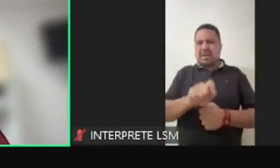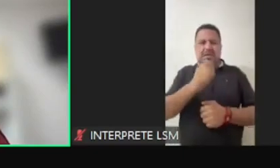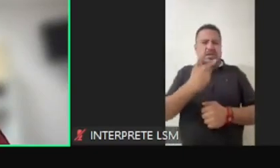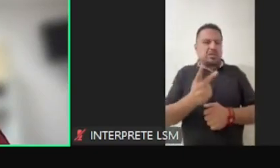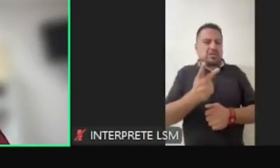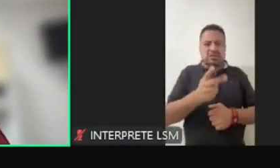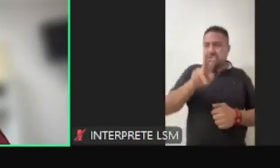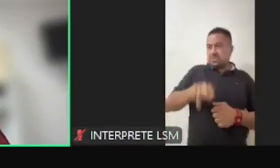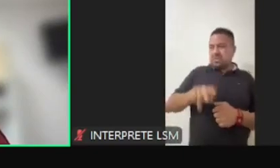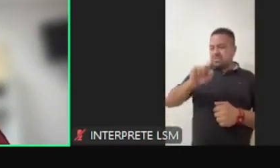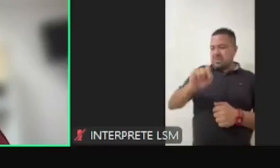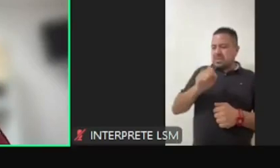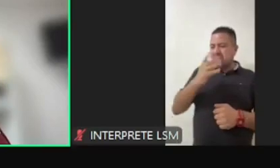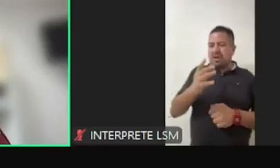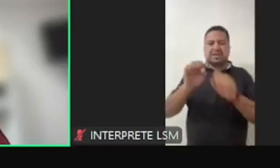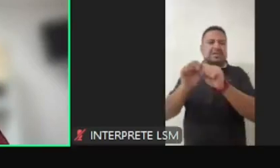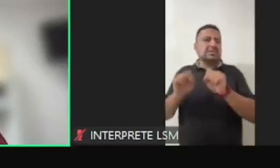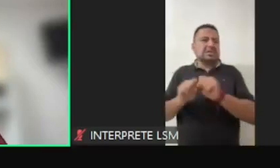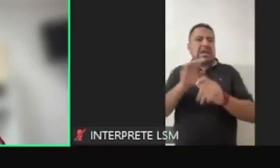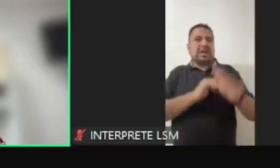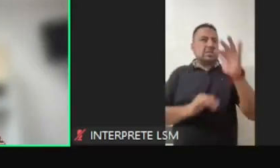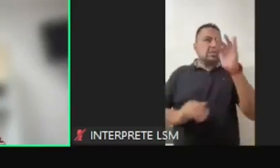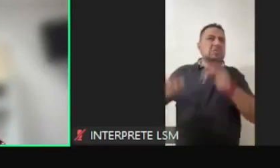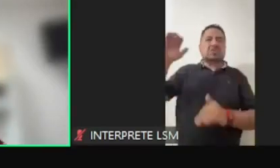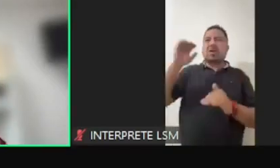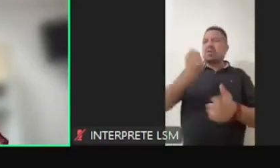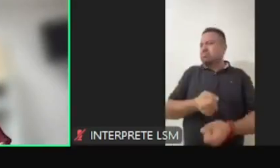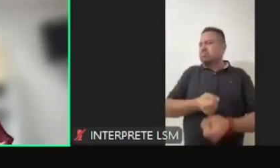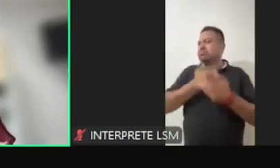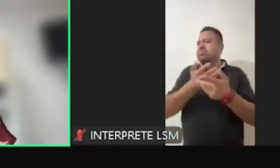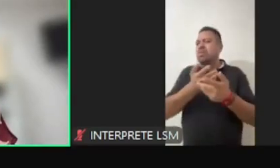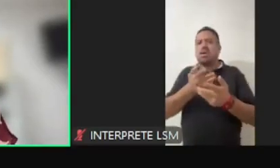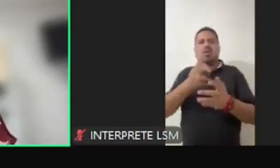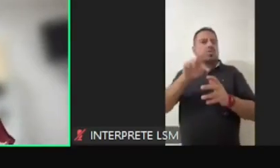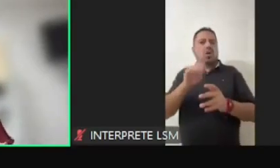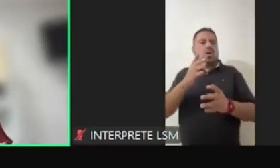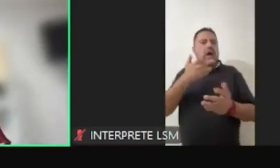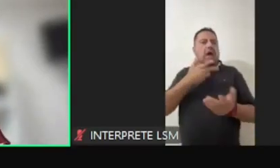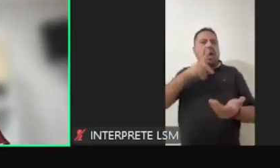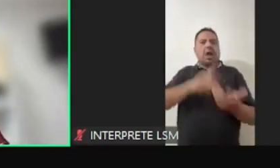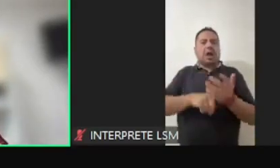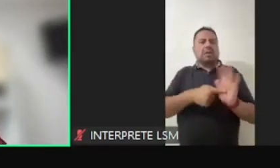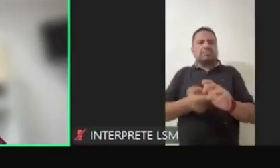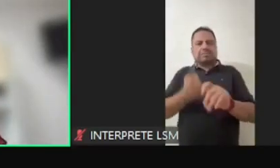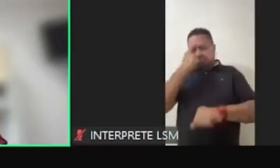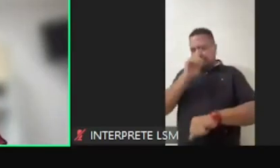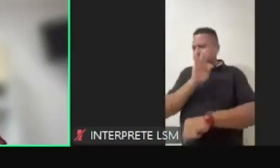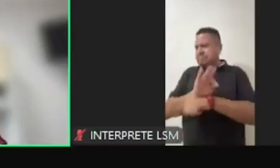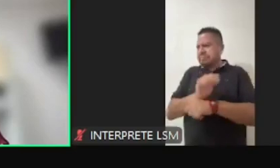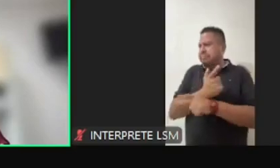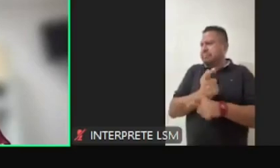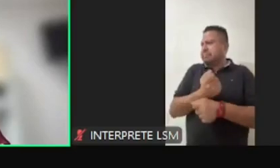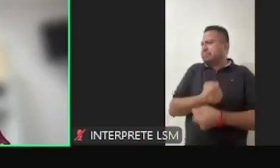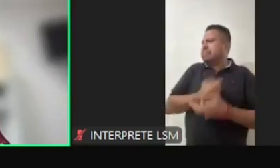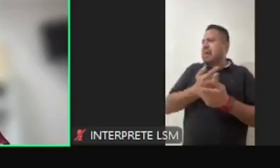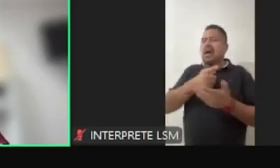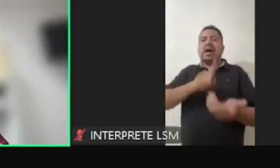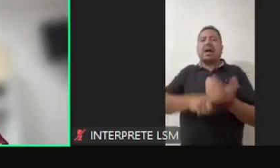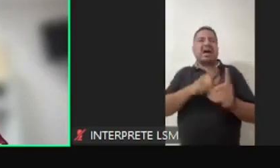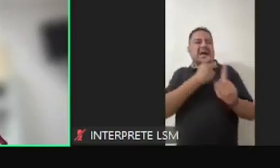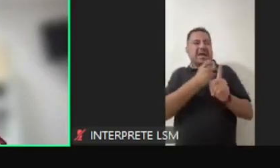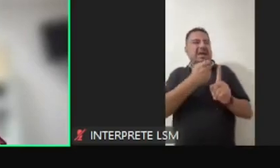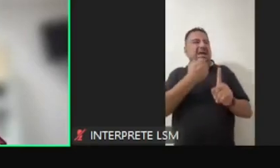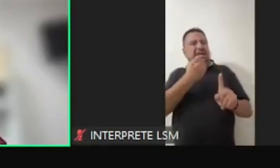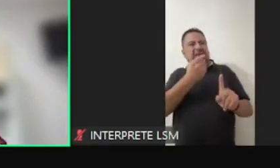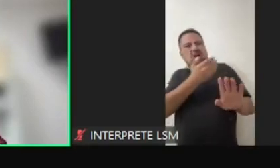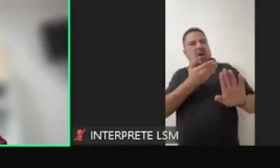2024 de la sala superior las expresiones no están amparadas por la libertad de expresión ya que contienen estereotipos de